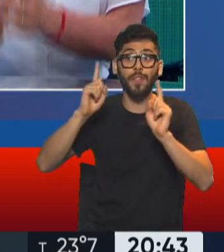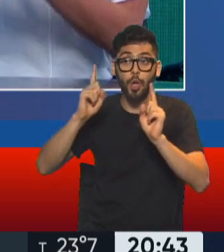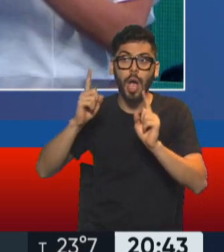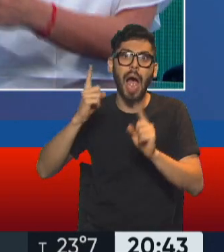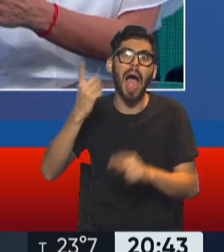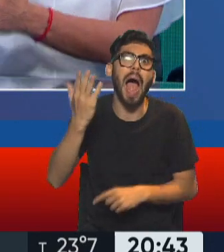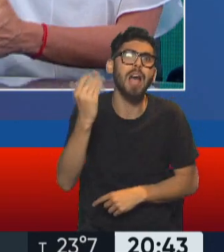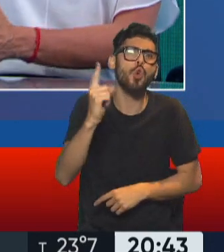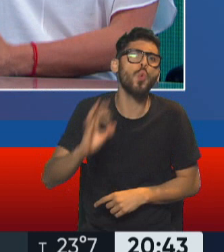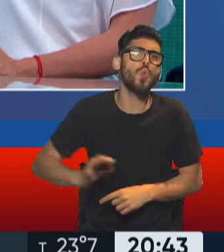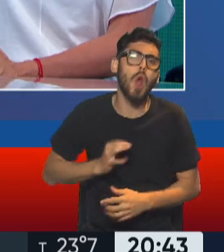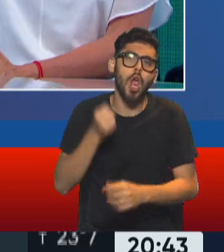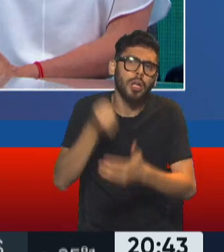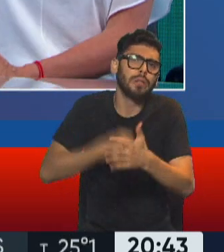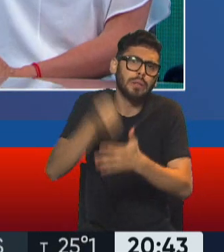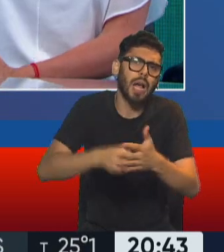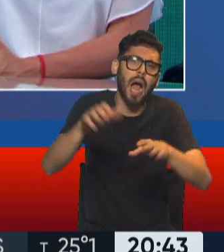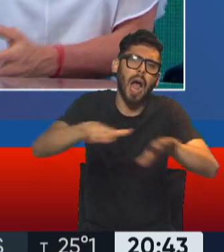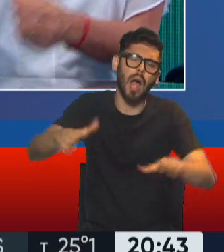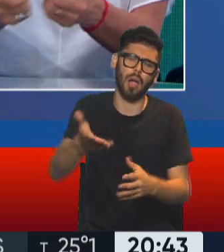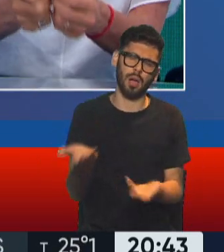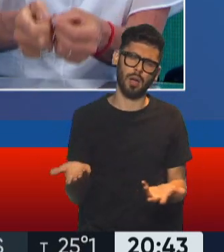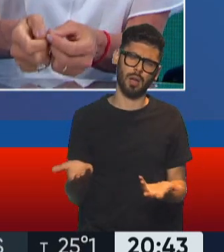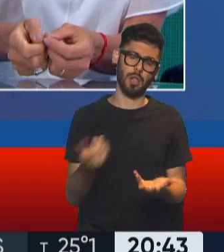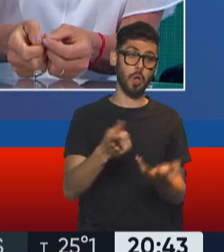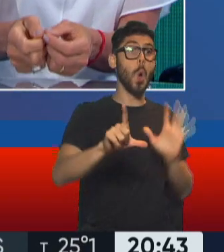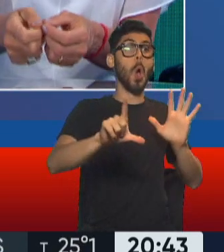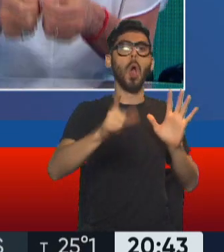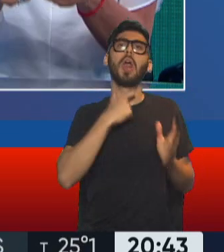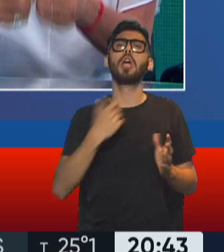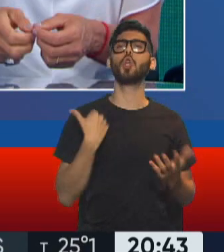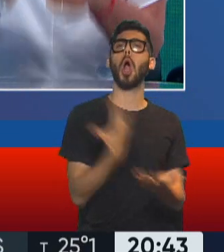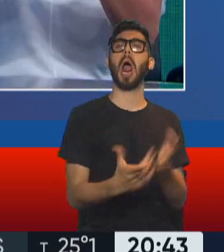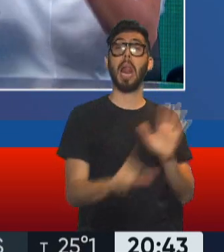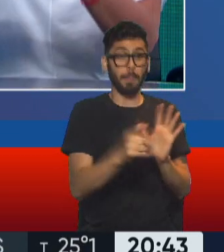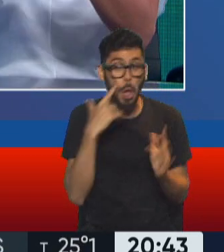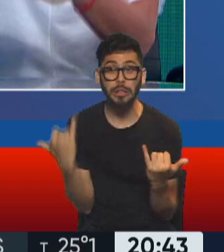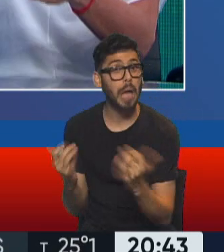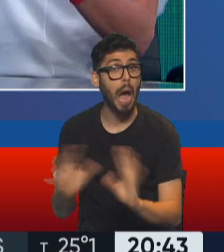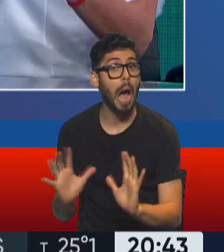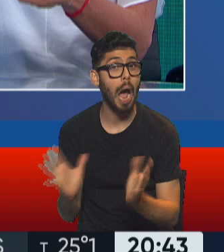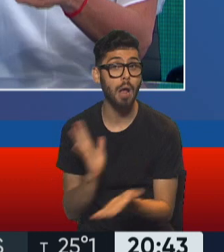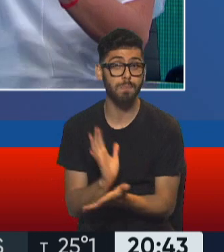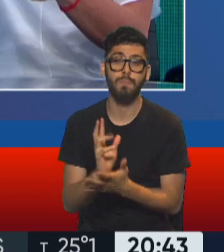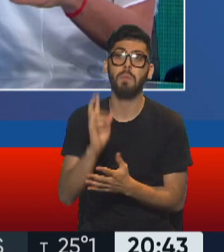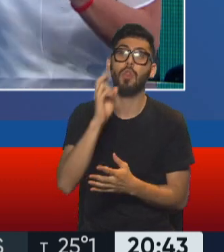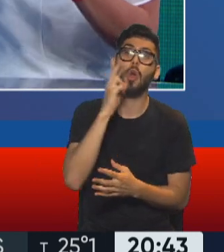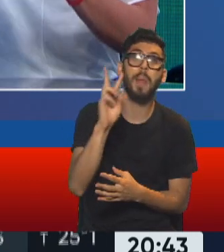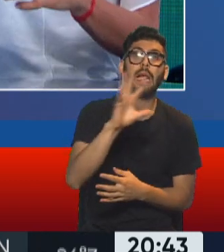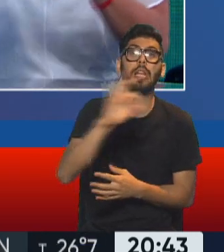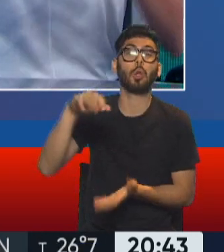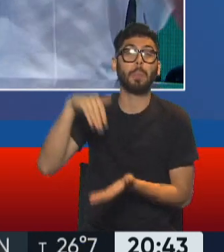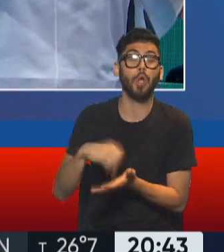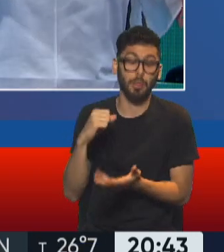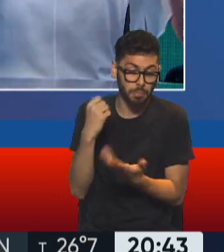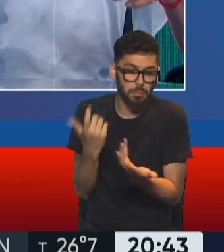más de respeto. Pedís una ley de algo que ya ocurre en la provincia con un presupuesto de 2.500 millones mensuales. El